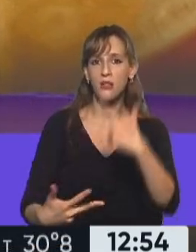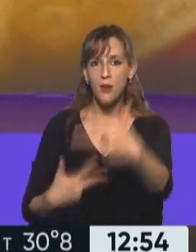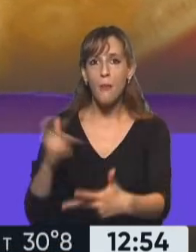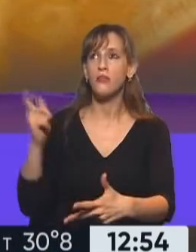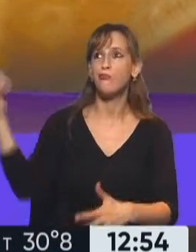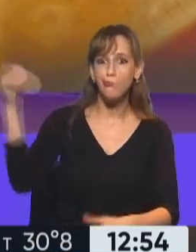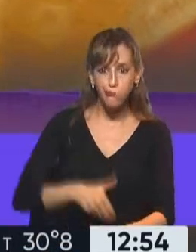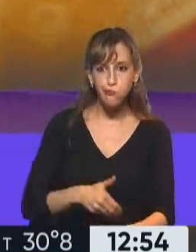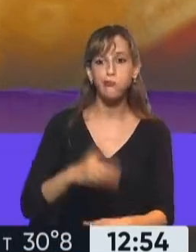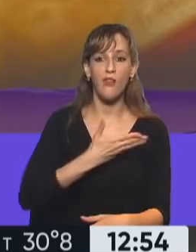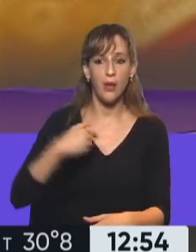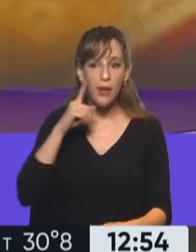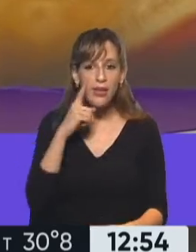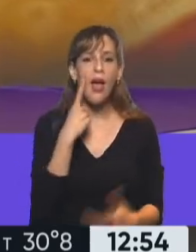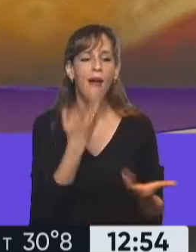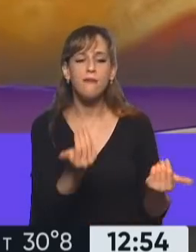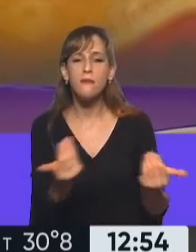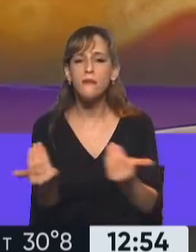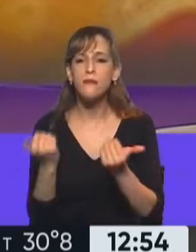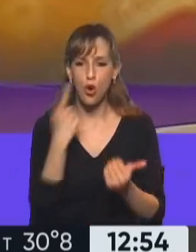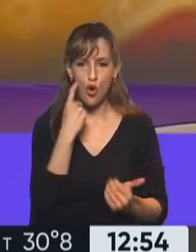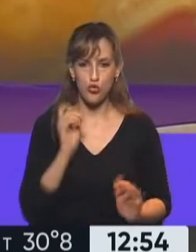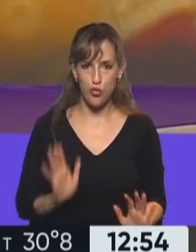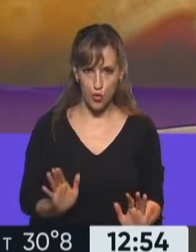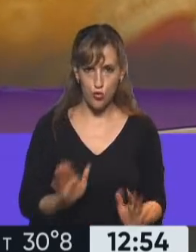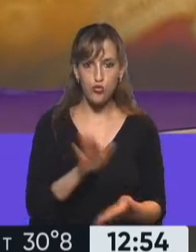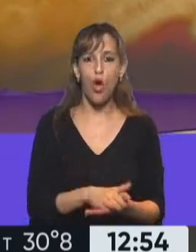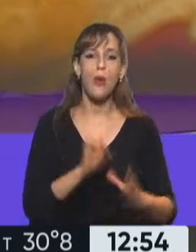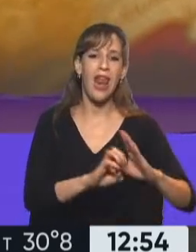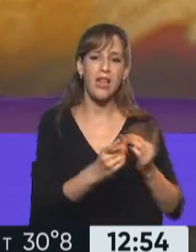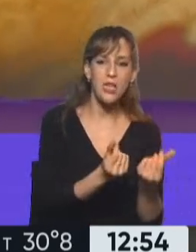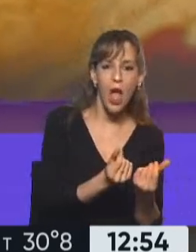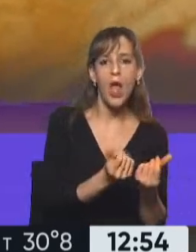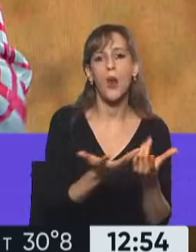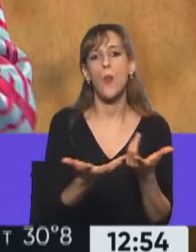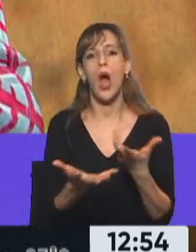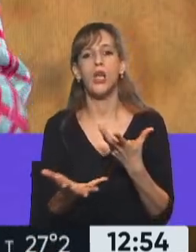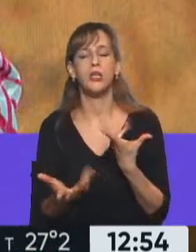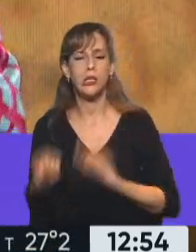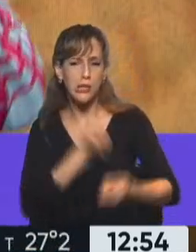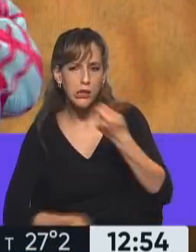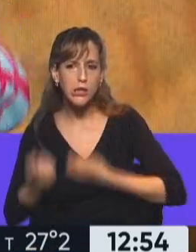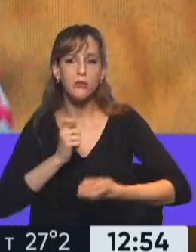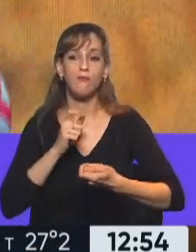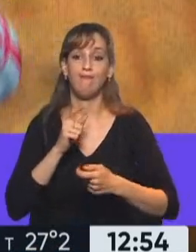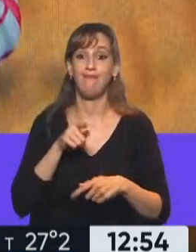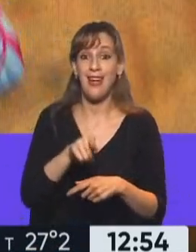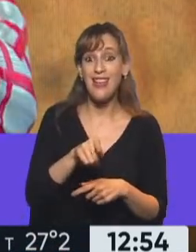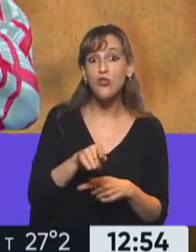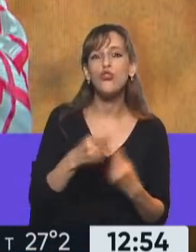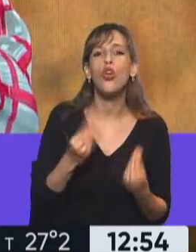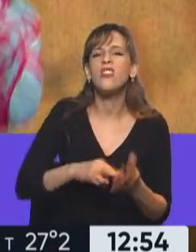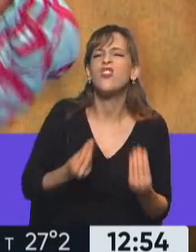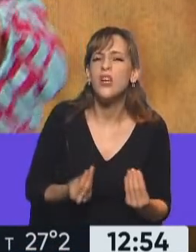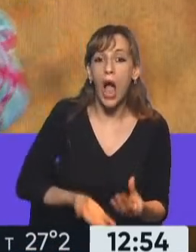el déficit, con las metas monetarias y también con la acumulación de reservas. Esto te pone en una situación de incumplimiento